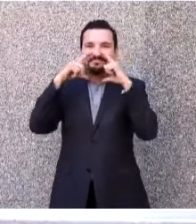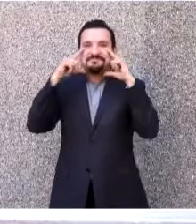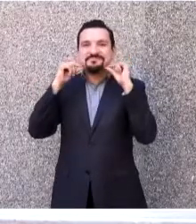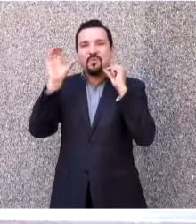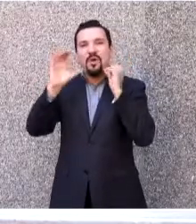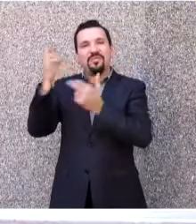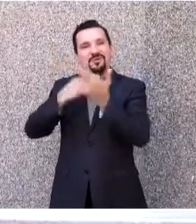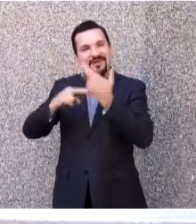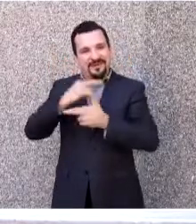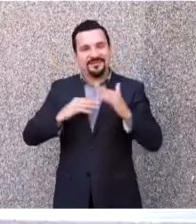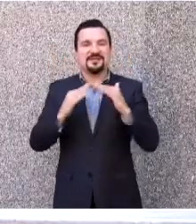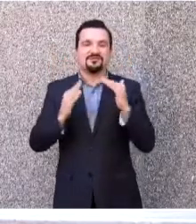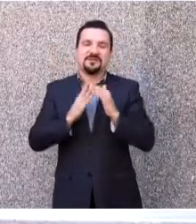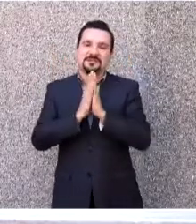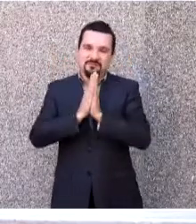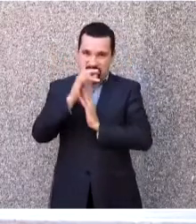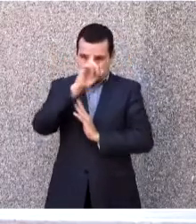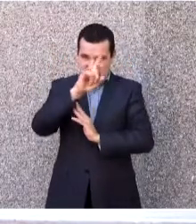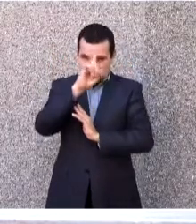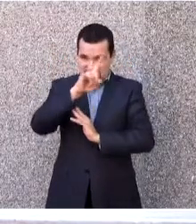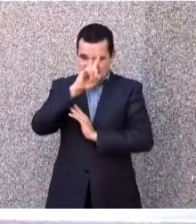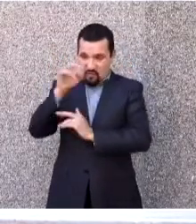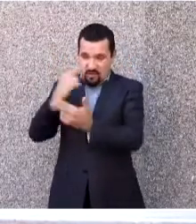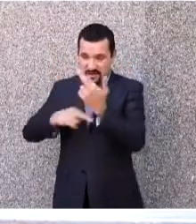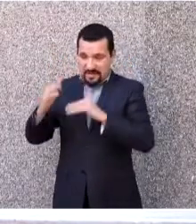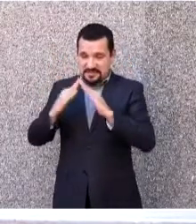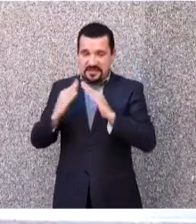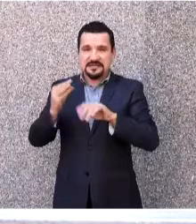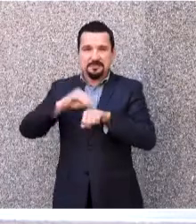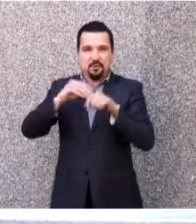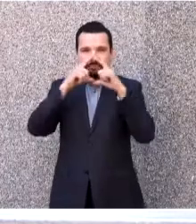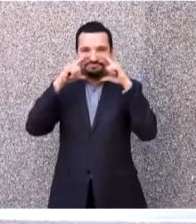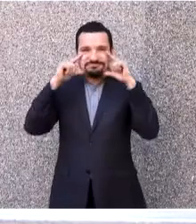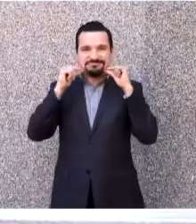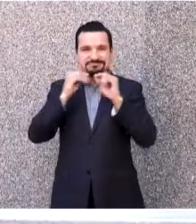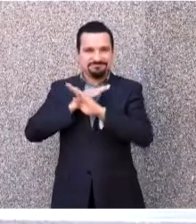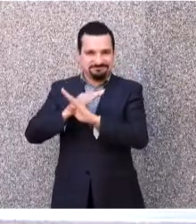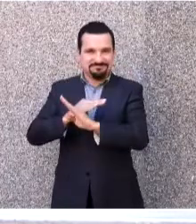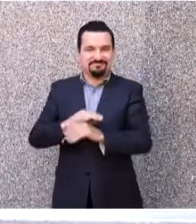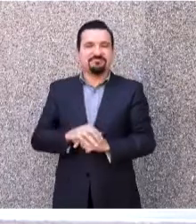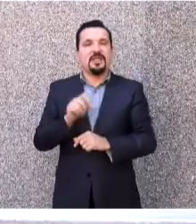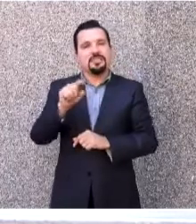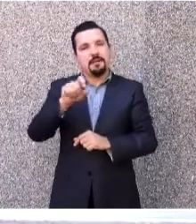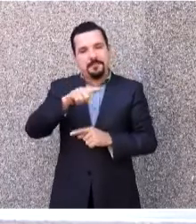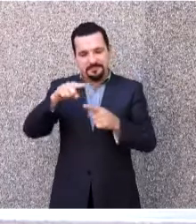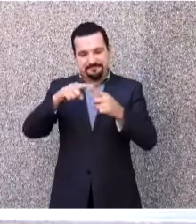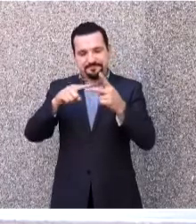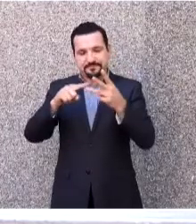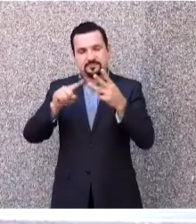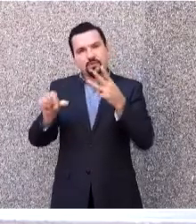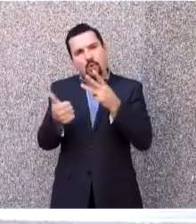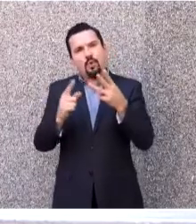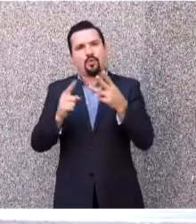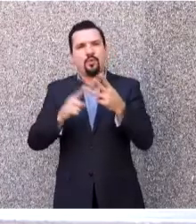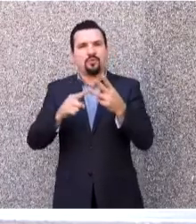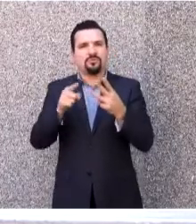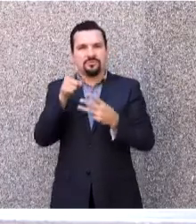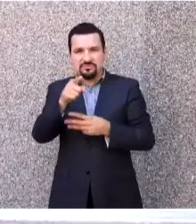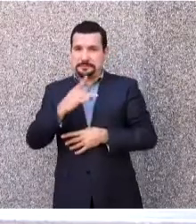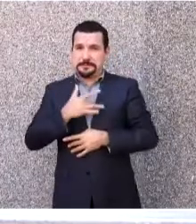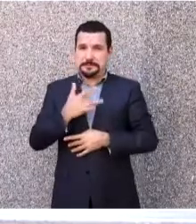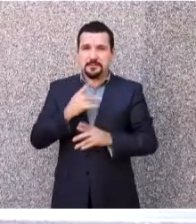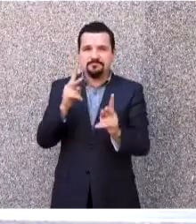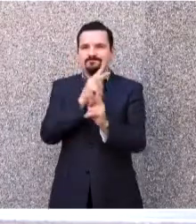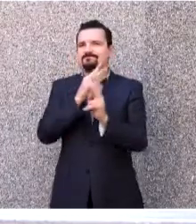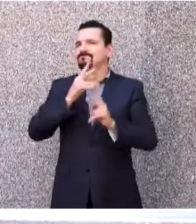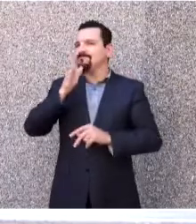a su hogar. Eso es muy importante. Y la otra, que la presencia de síntomas respiratorios, por supuesto, acudan a